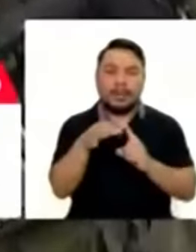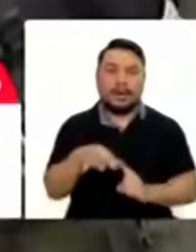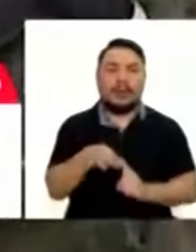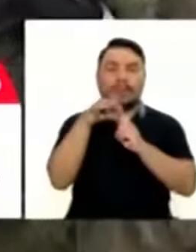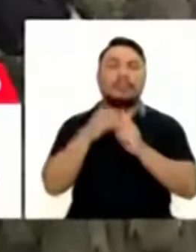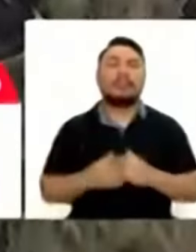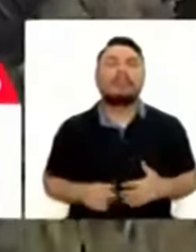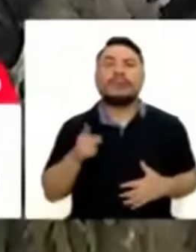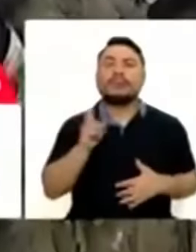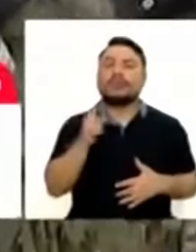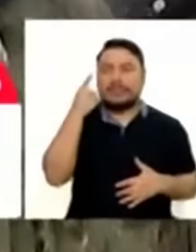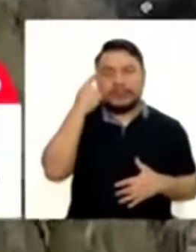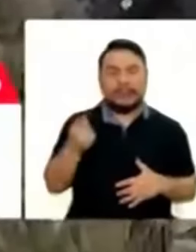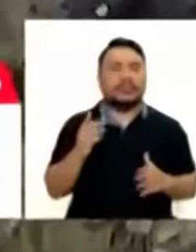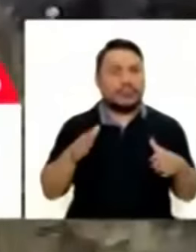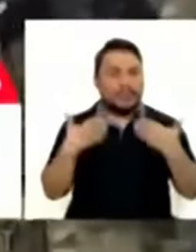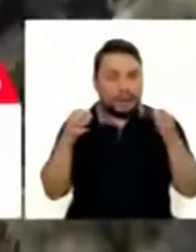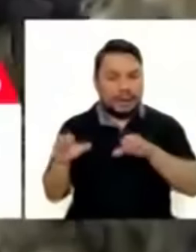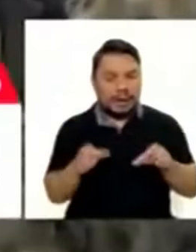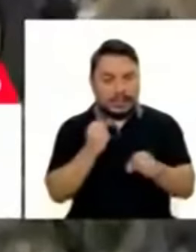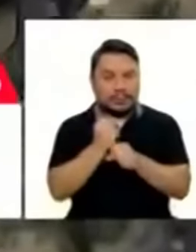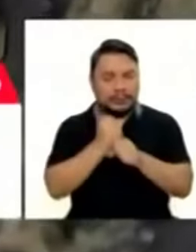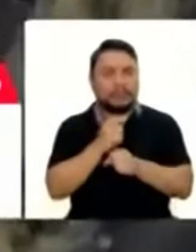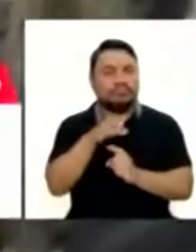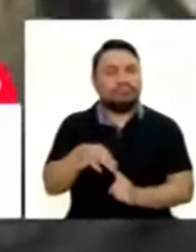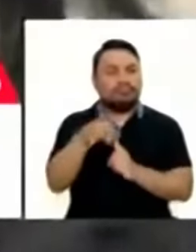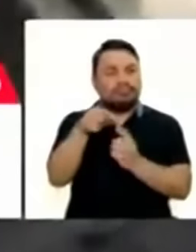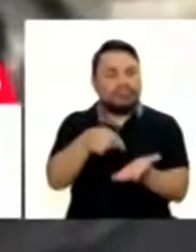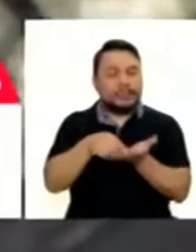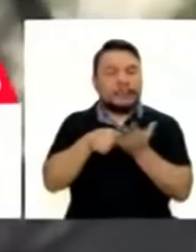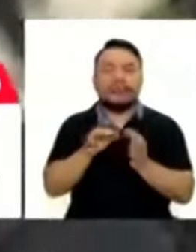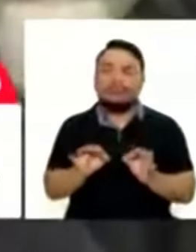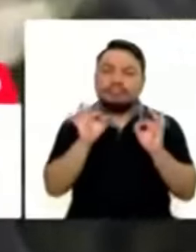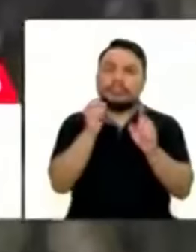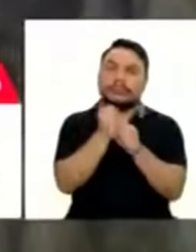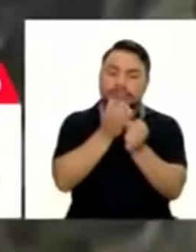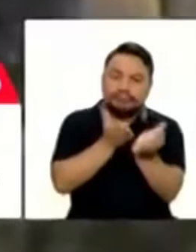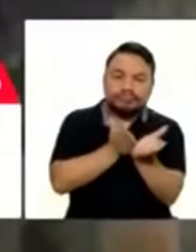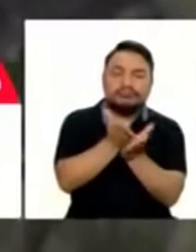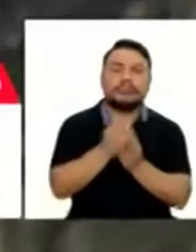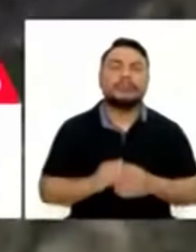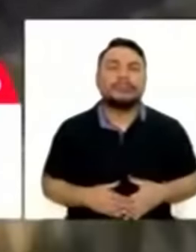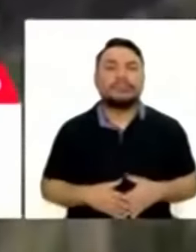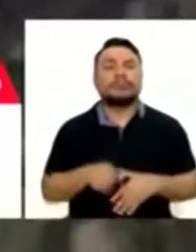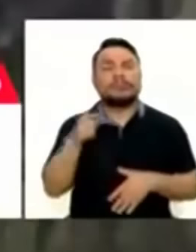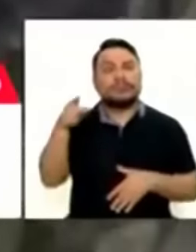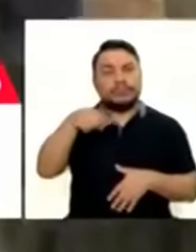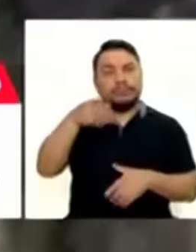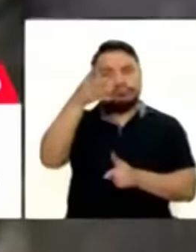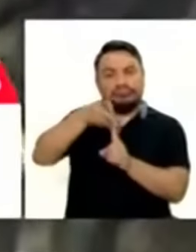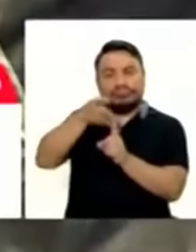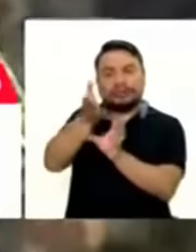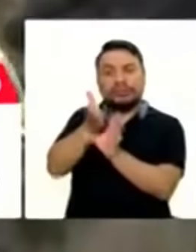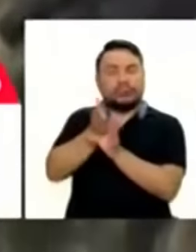especiales que no cualquier hombre puede realizar, ya que exigen un excelente estado físico, mental y psicológico.